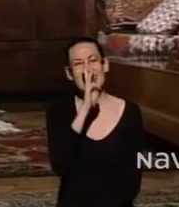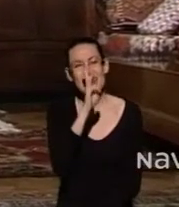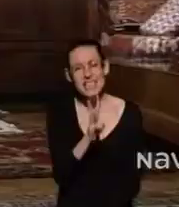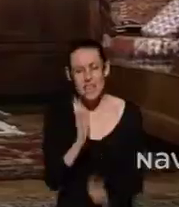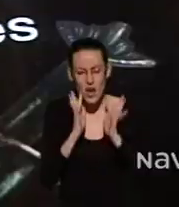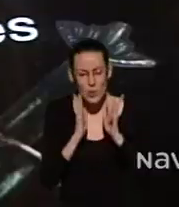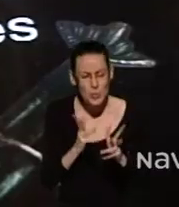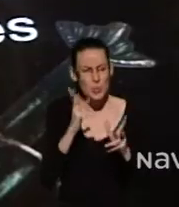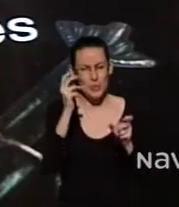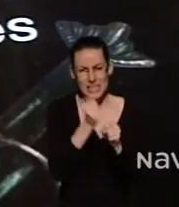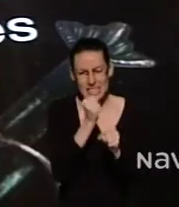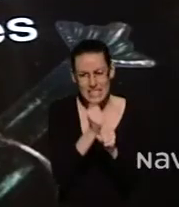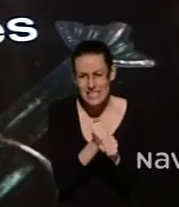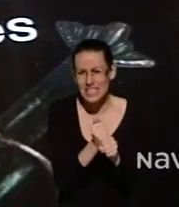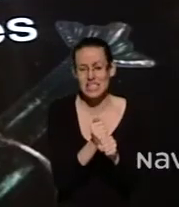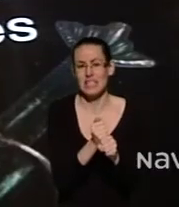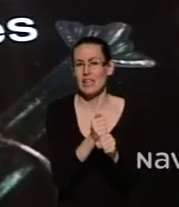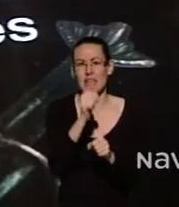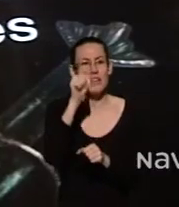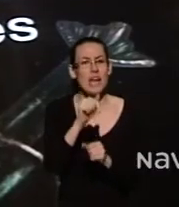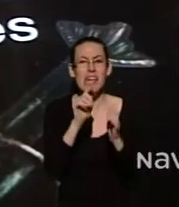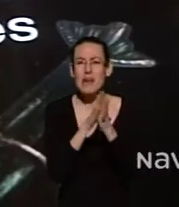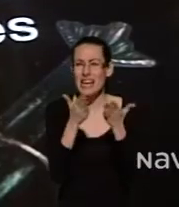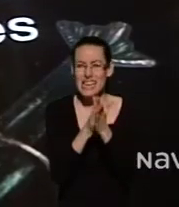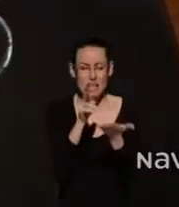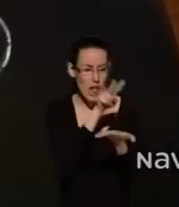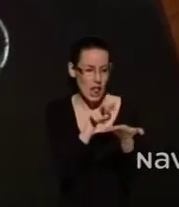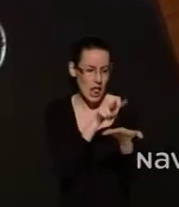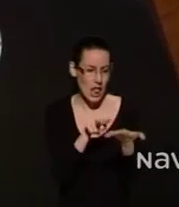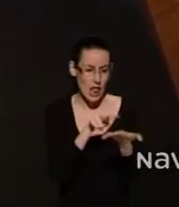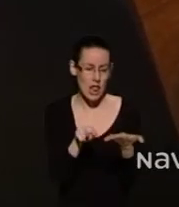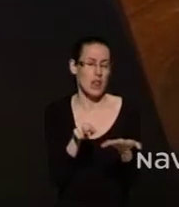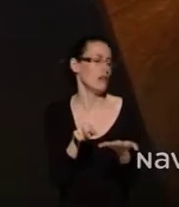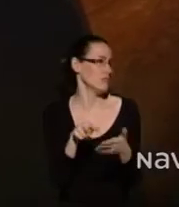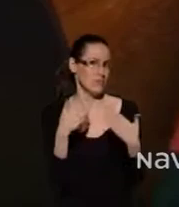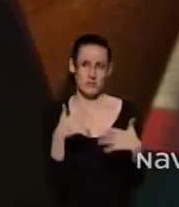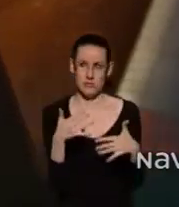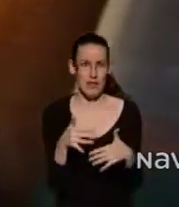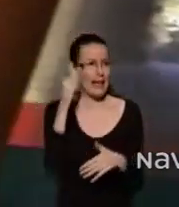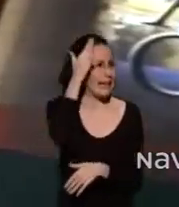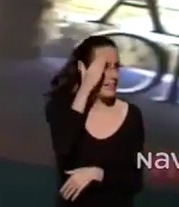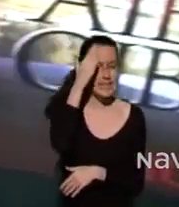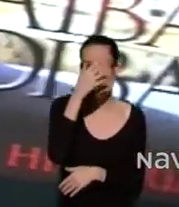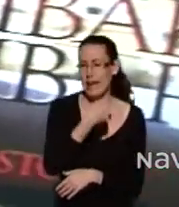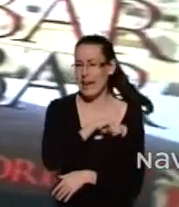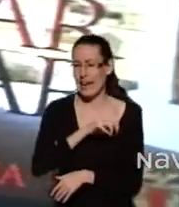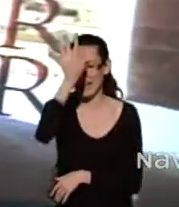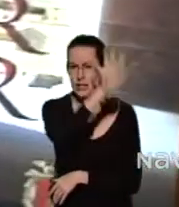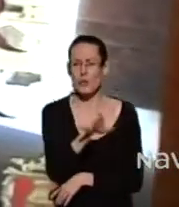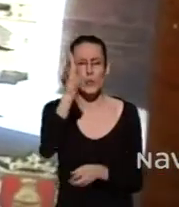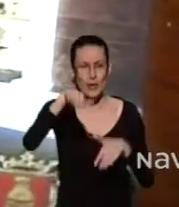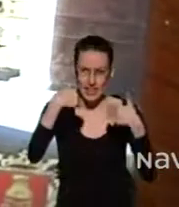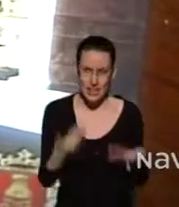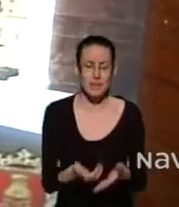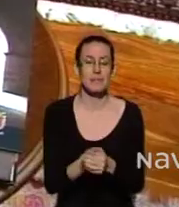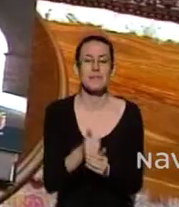todos los archivos, por el Archivo General de Navarra, por el Archivo Municipal de Aibar y por el Histórico Nacional. En estos libros podemos encontrar un apartado